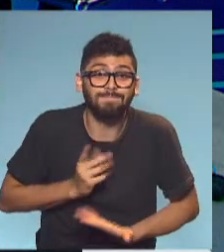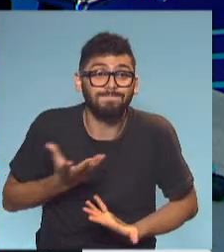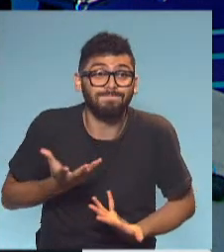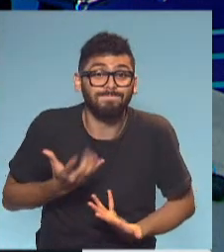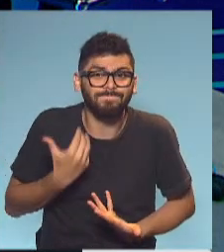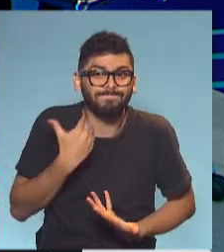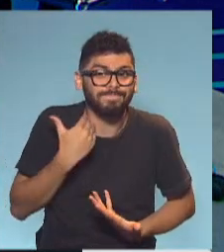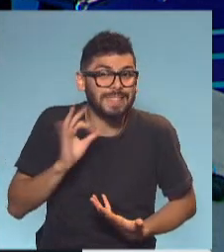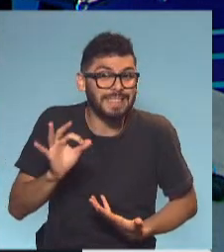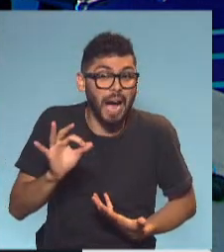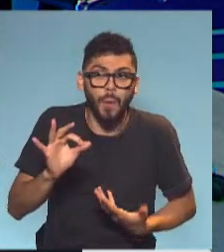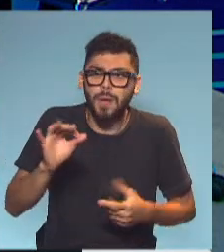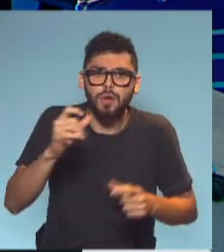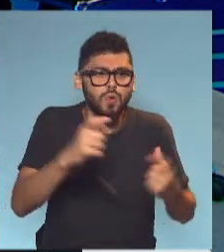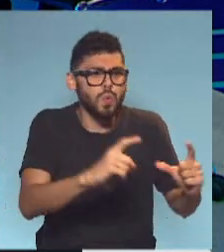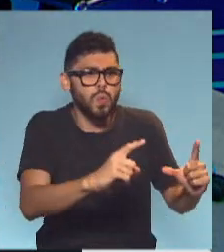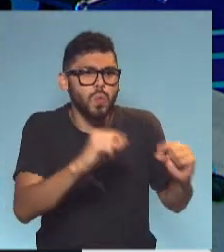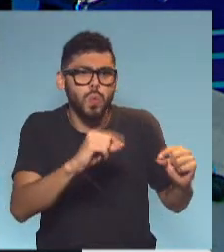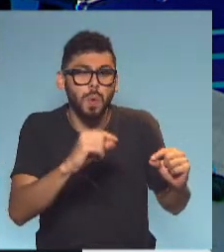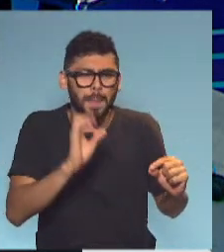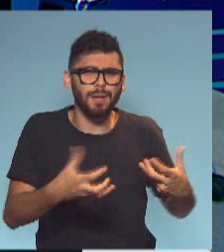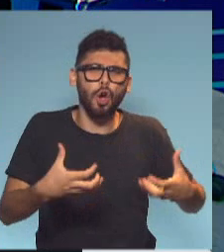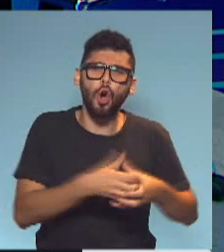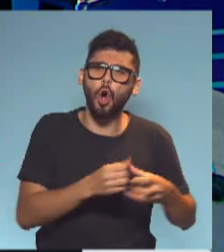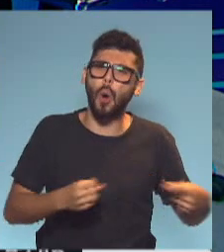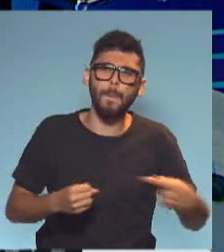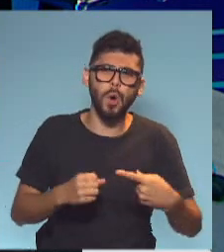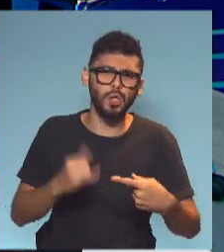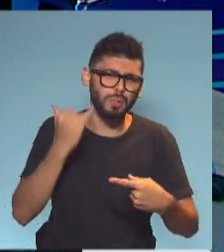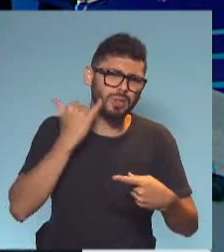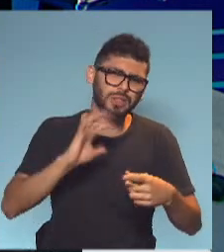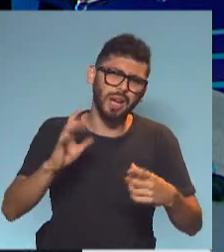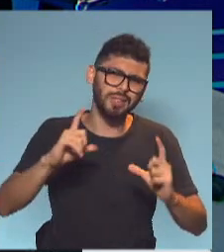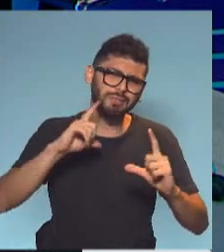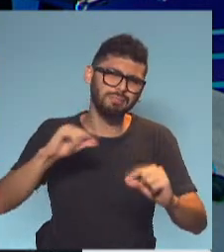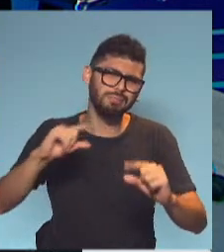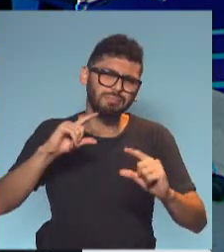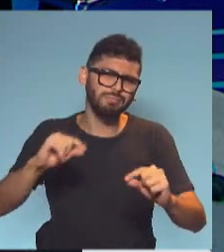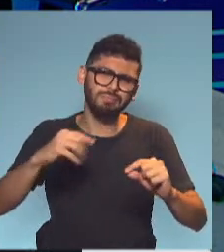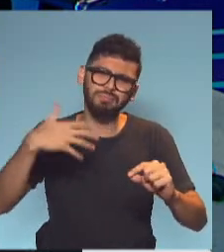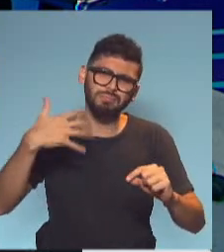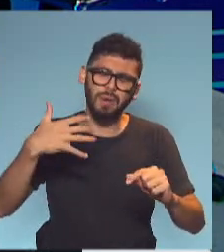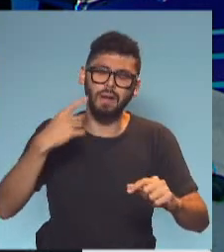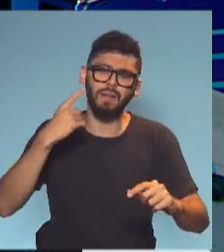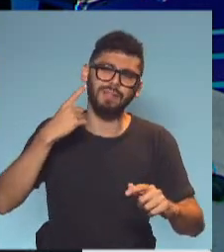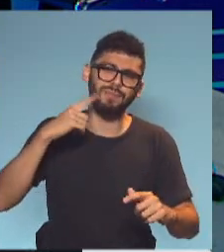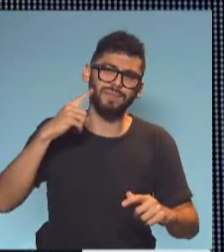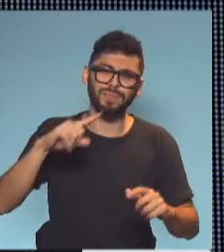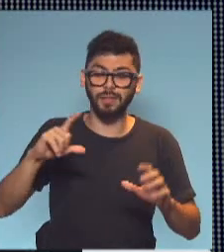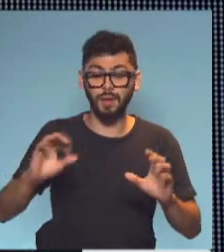un montón de voces enfrente y además una oposición que ya está marcando también ese camino, ¿no? De utilizar esta situación en un